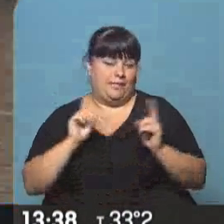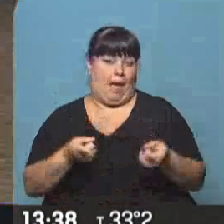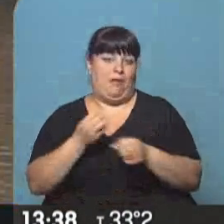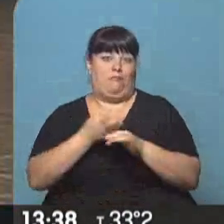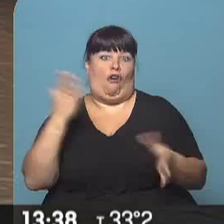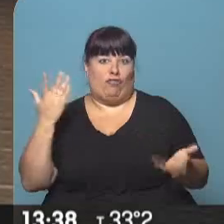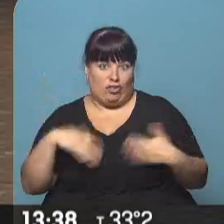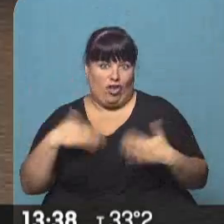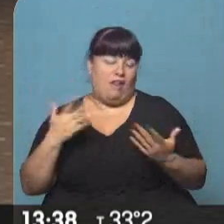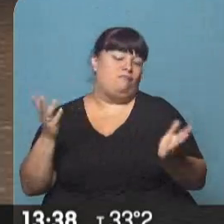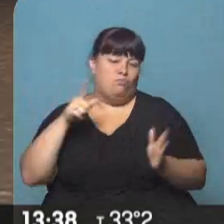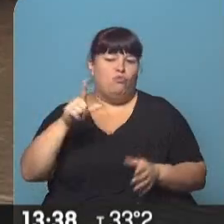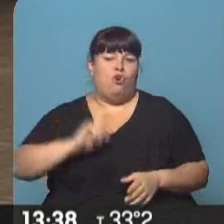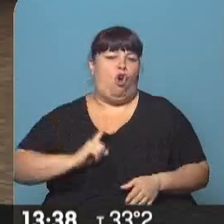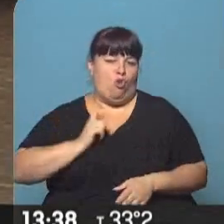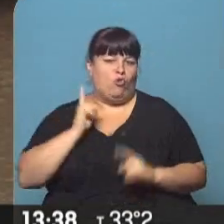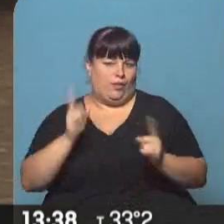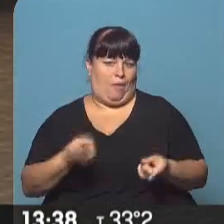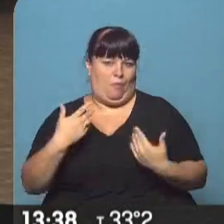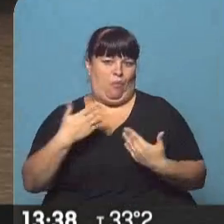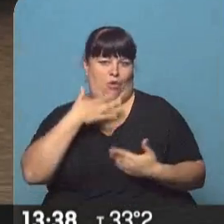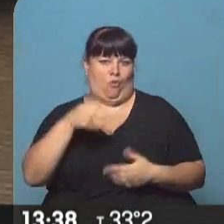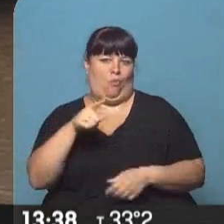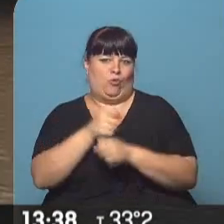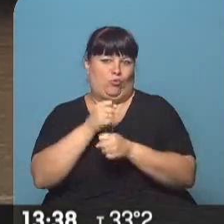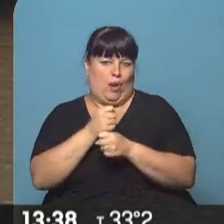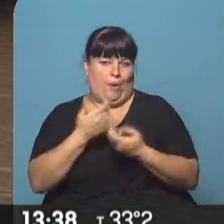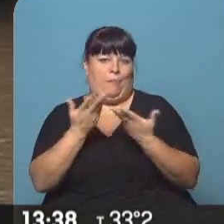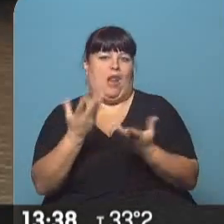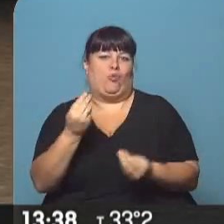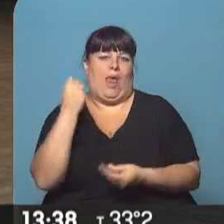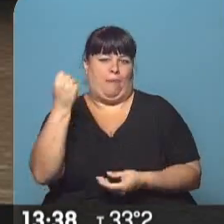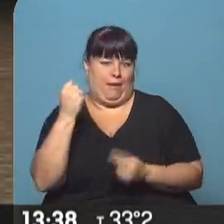profesional, así que él está muy orgulloso también de poder cumplir esta misión y servir a la patria, por supuesto.